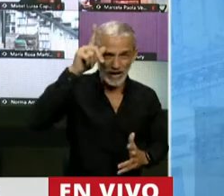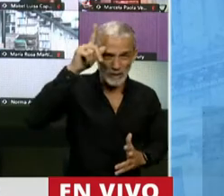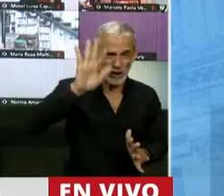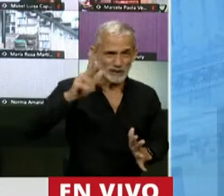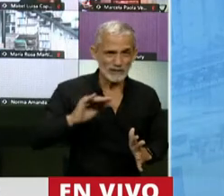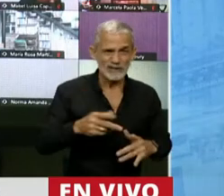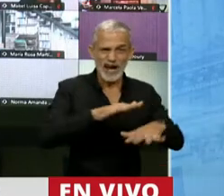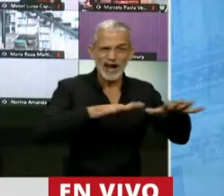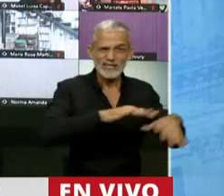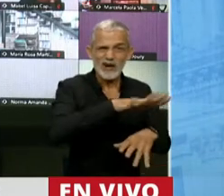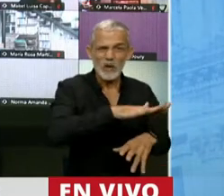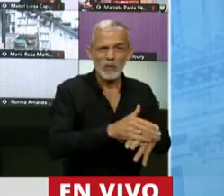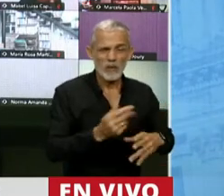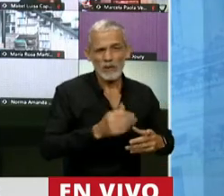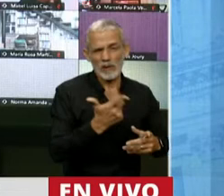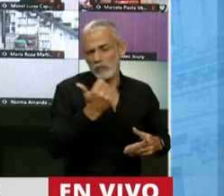que mata a los pibes de los barrios.